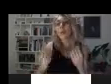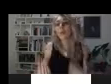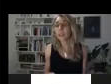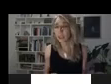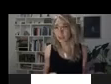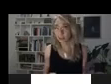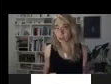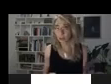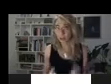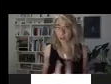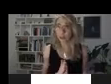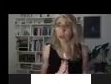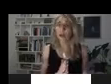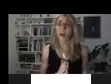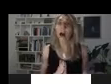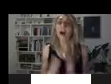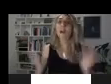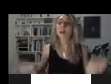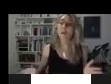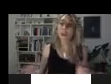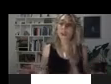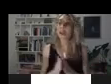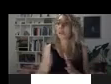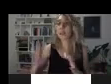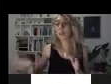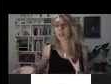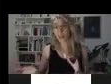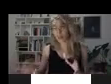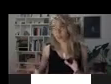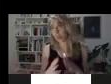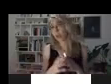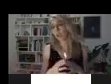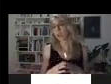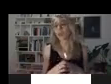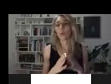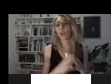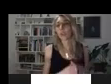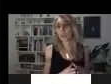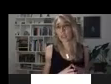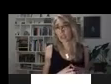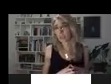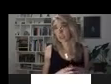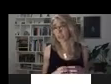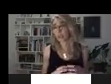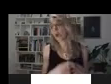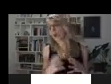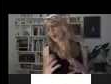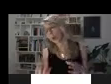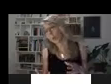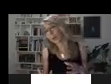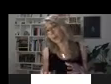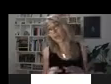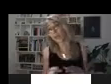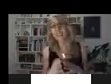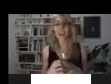está compitiendo a otro, frente a presupuestos, que es lo que un coleccionista o